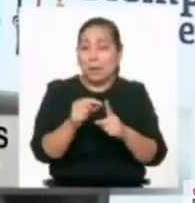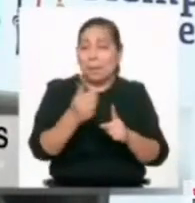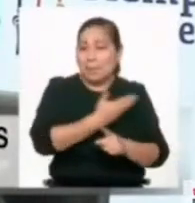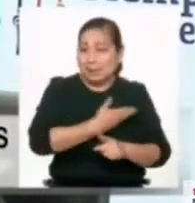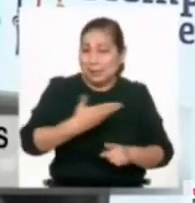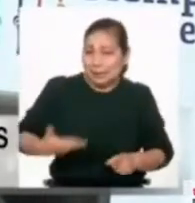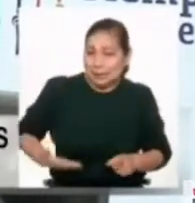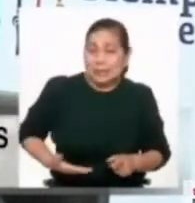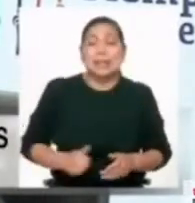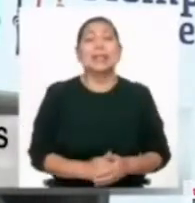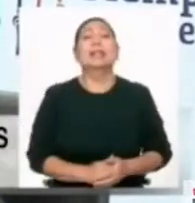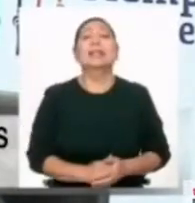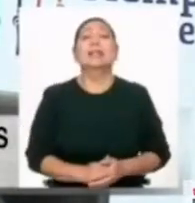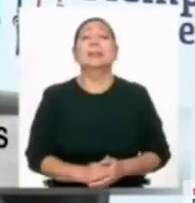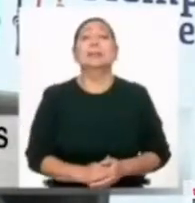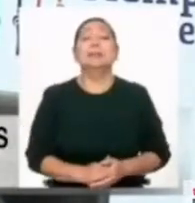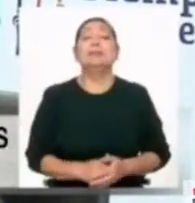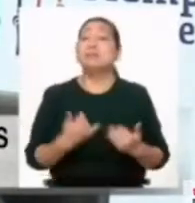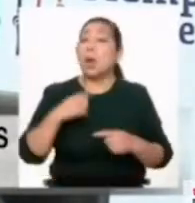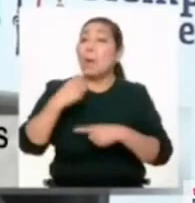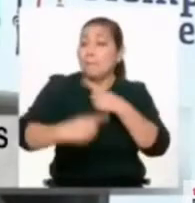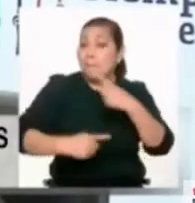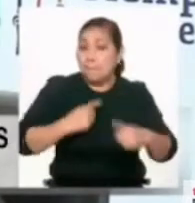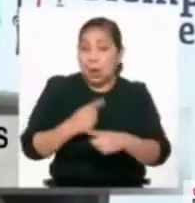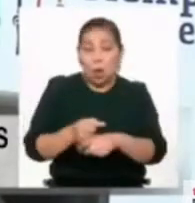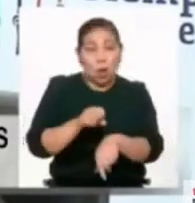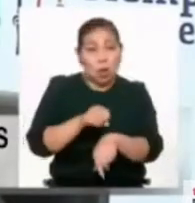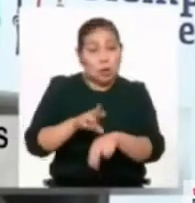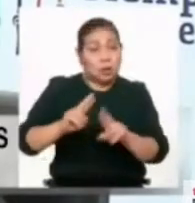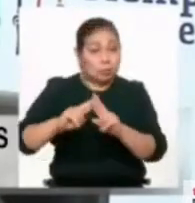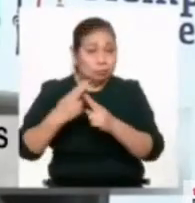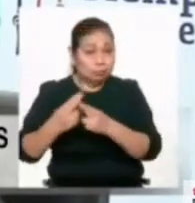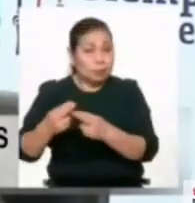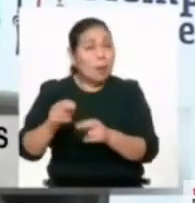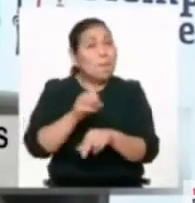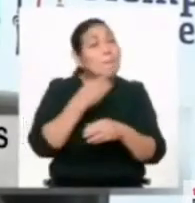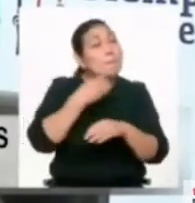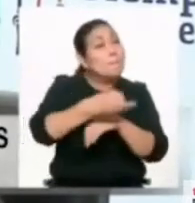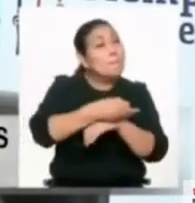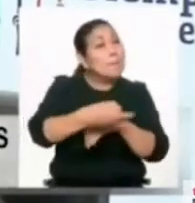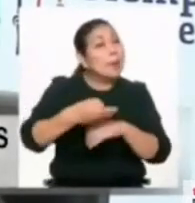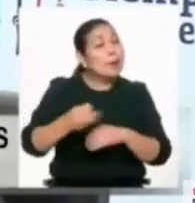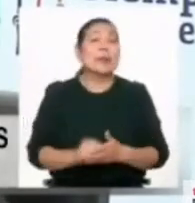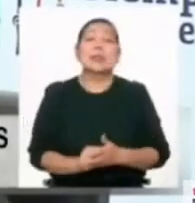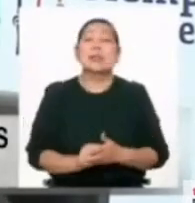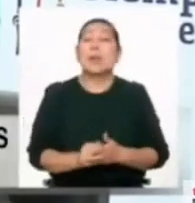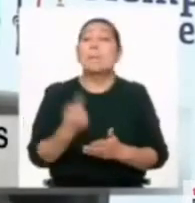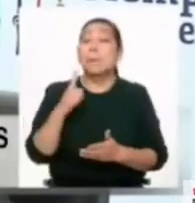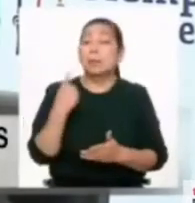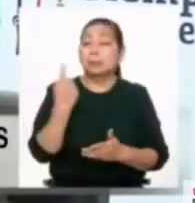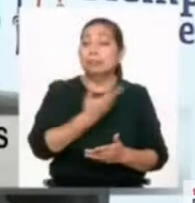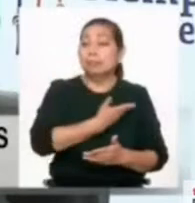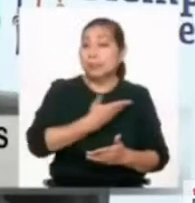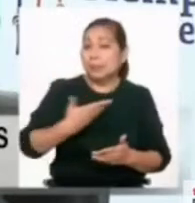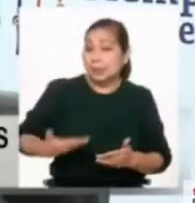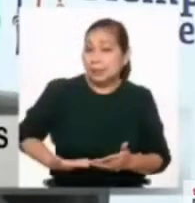el presidente de la República, el próximo Consejo de Ministros descentralizado, acordado por el Premier y dispuesto por el